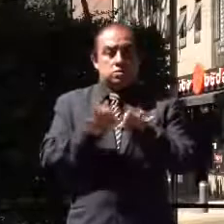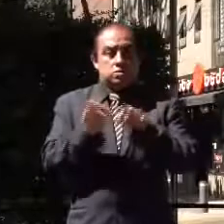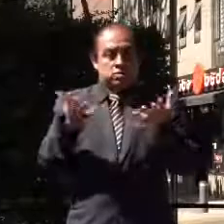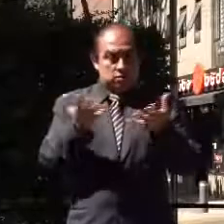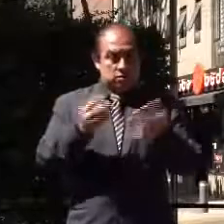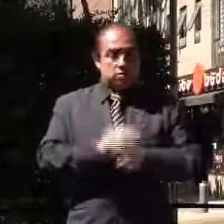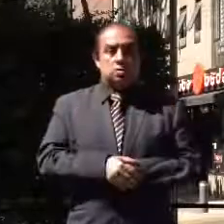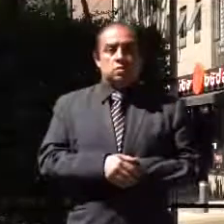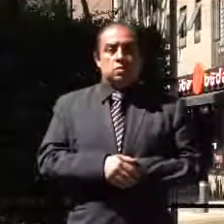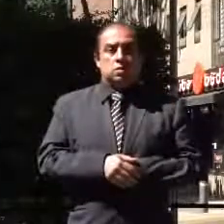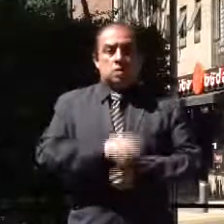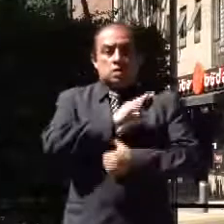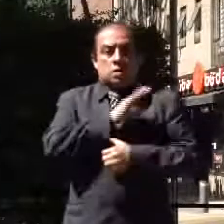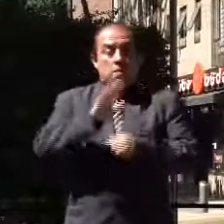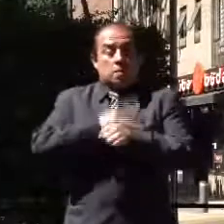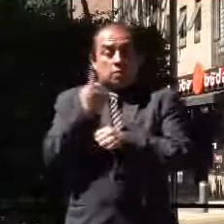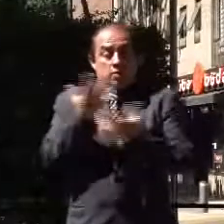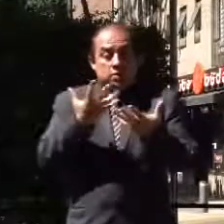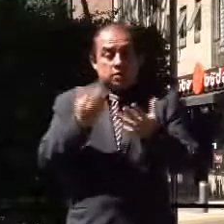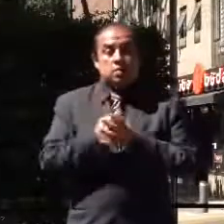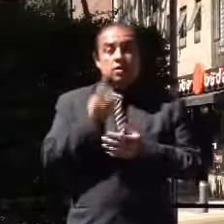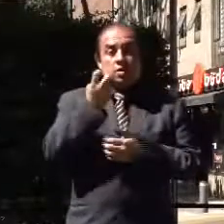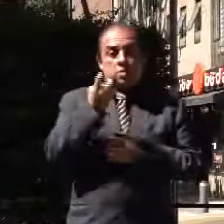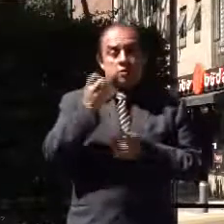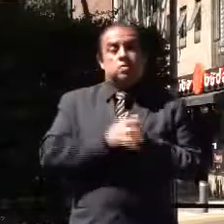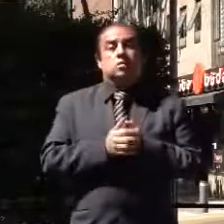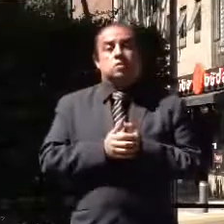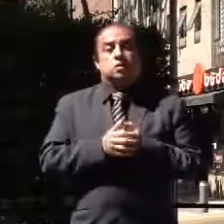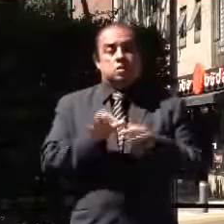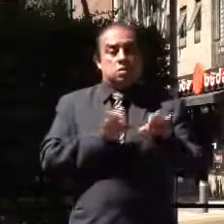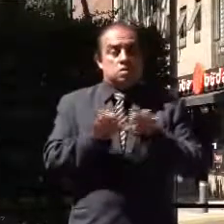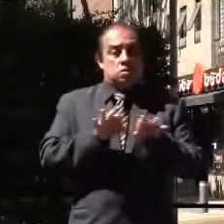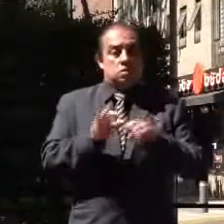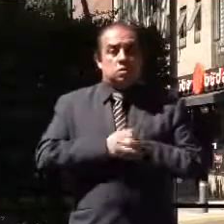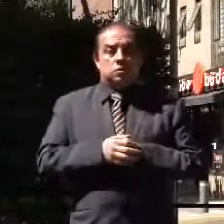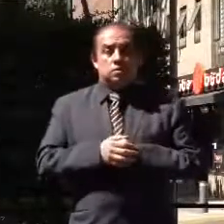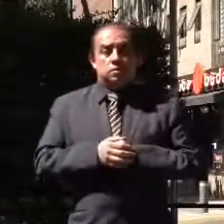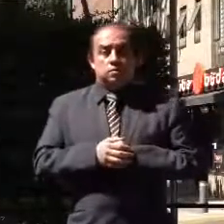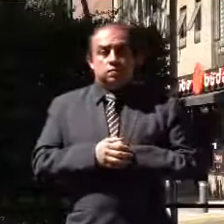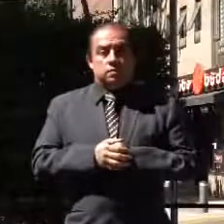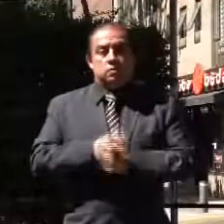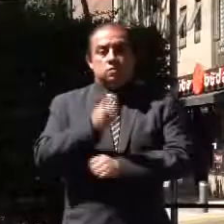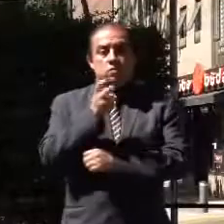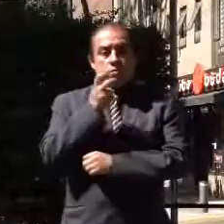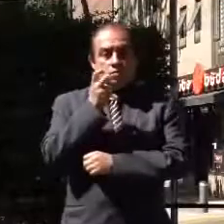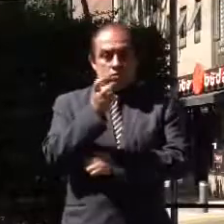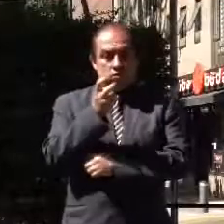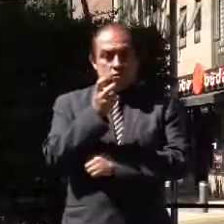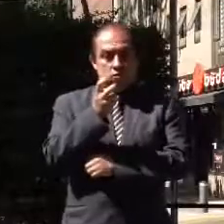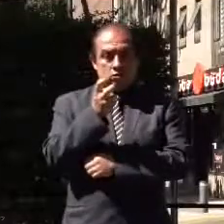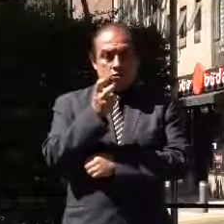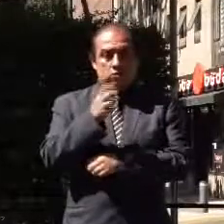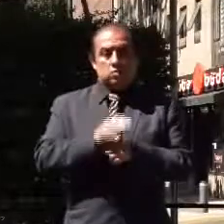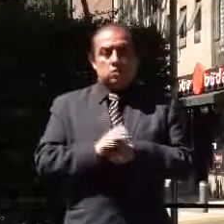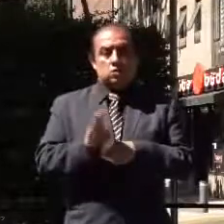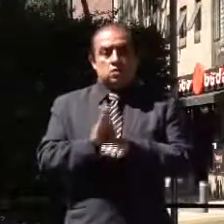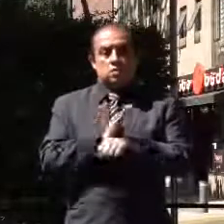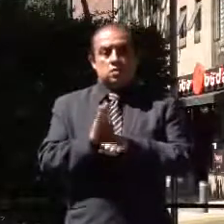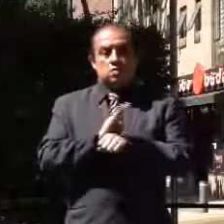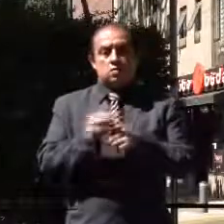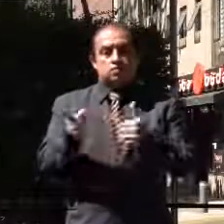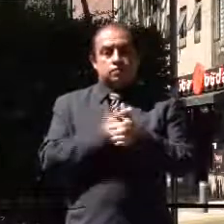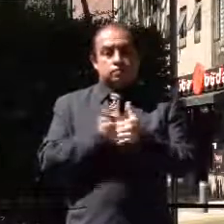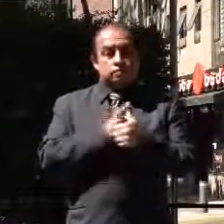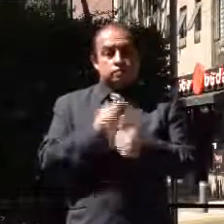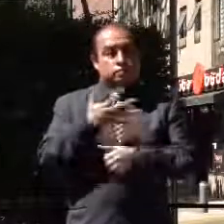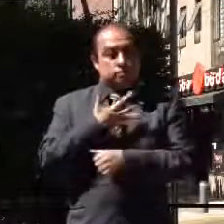están haciendo, de por qué se están haciendo esos trabajos, y esa es los beneficios principales que